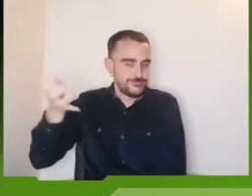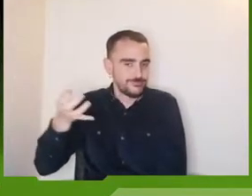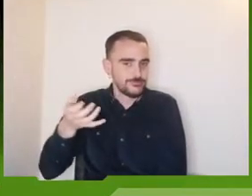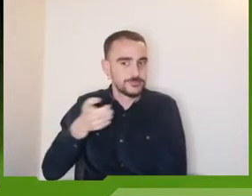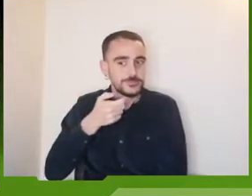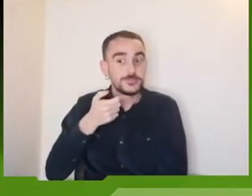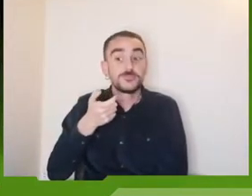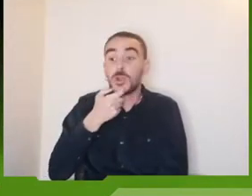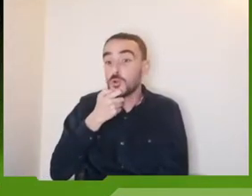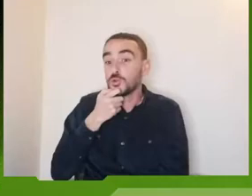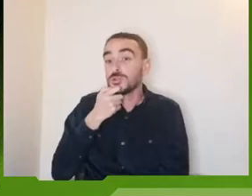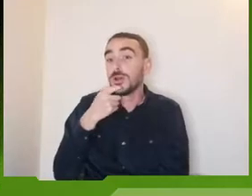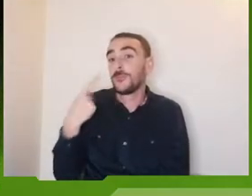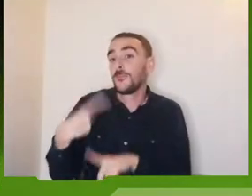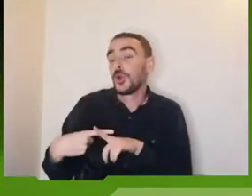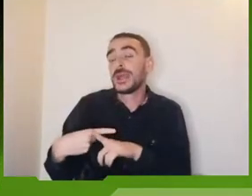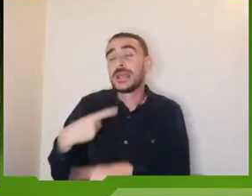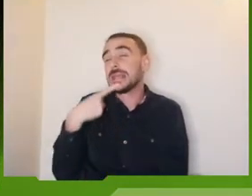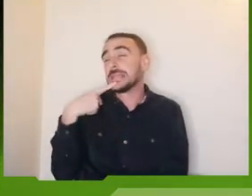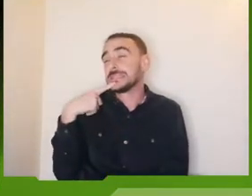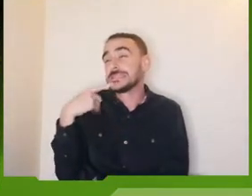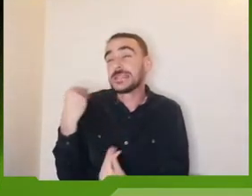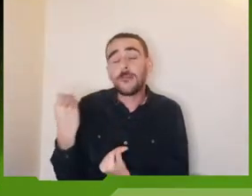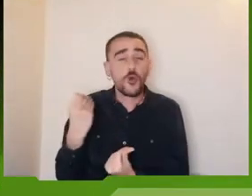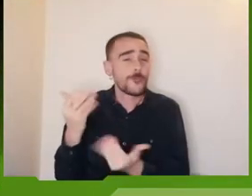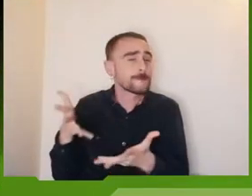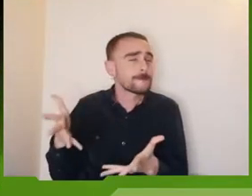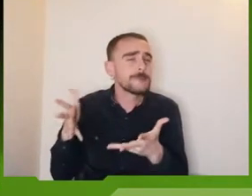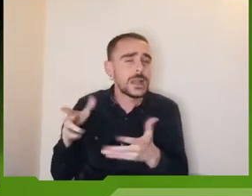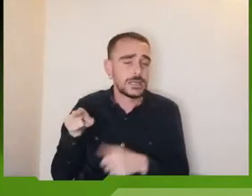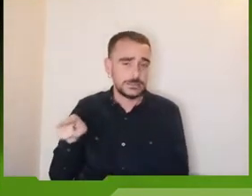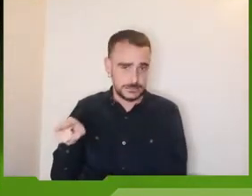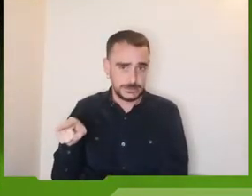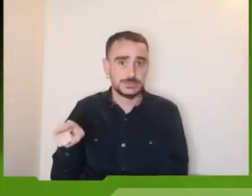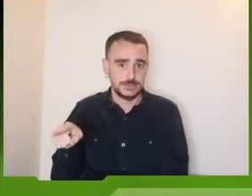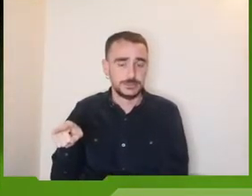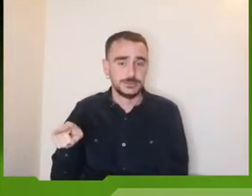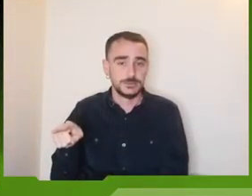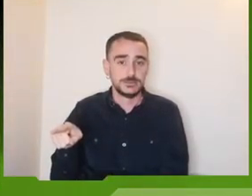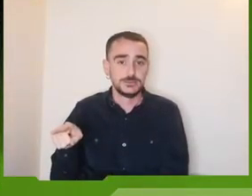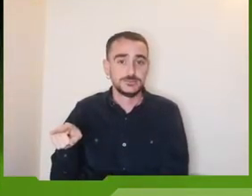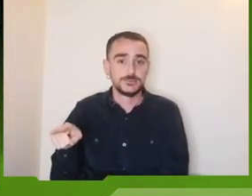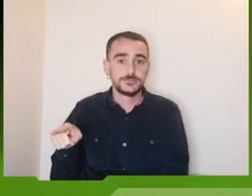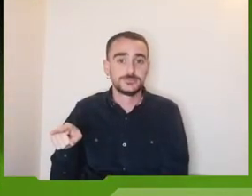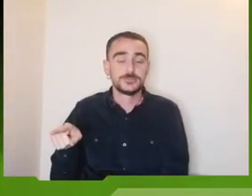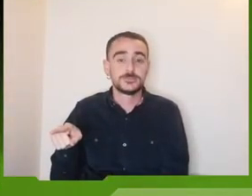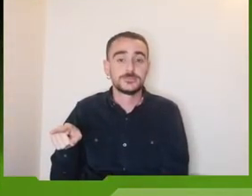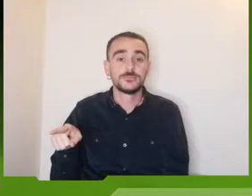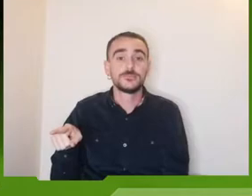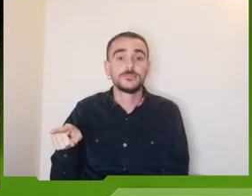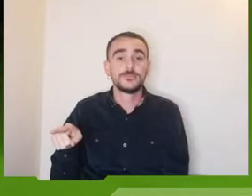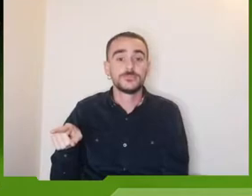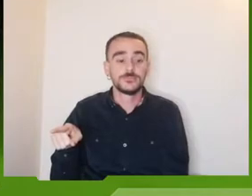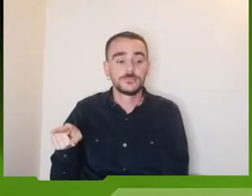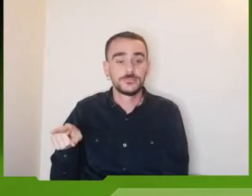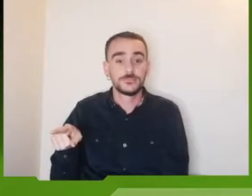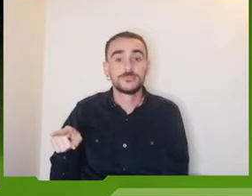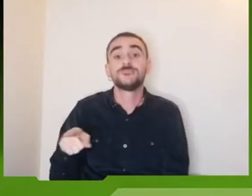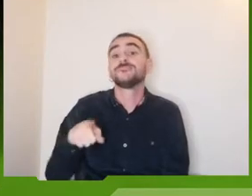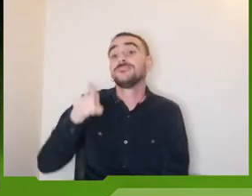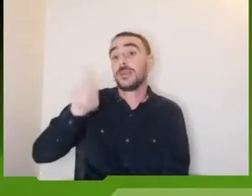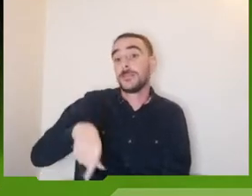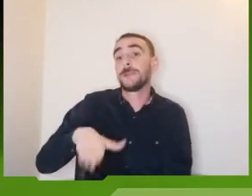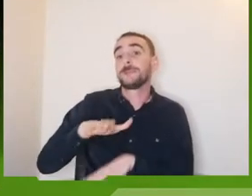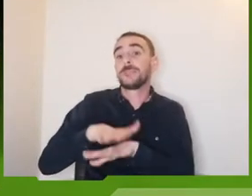increíbles y para mucha peña supongo que a nivel barreras psicológicas, económicas